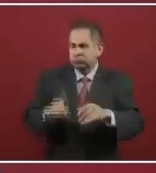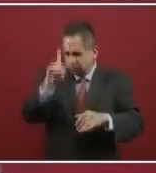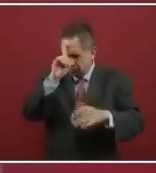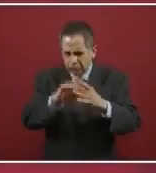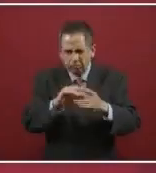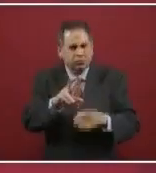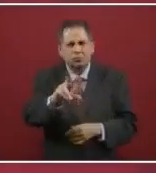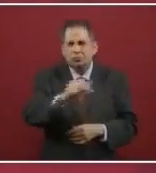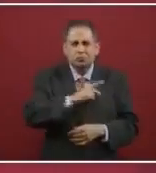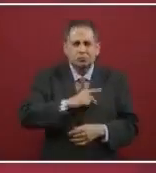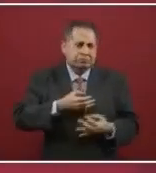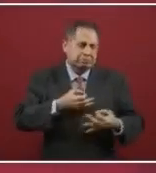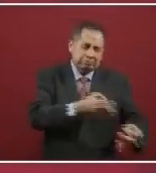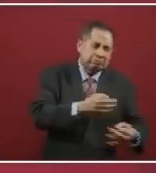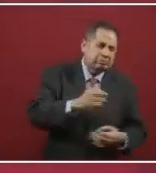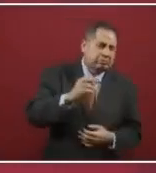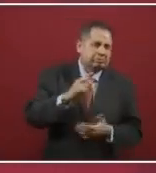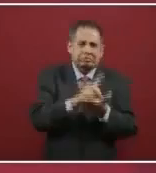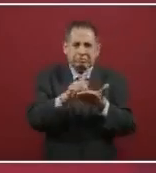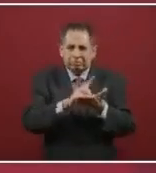no de las drogas,